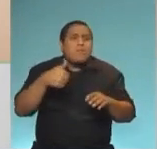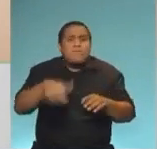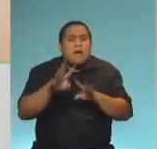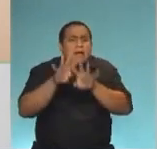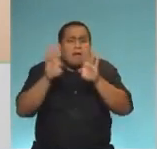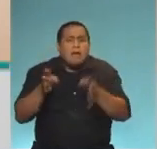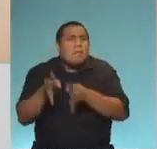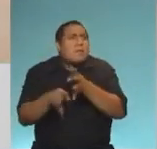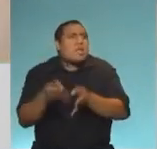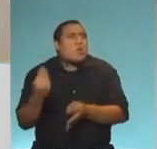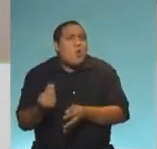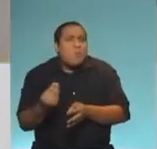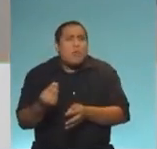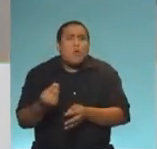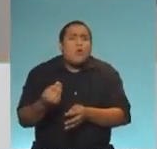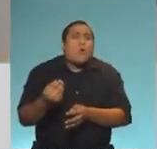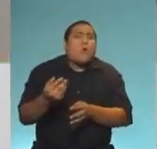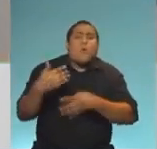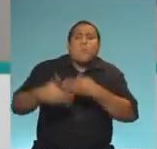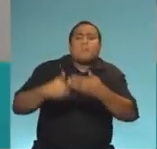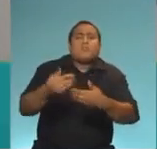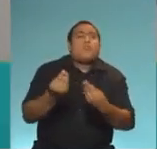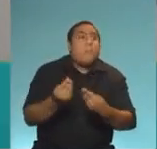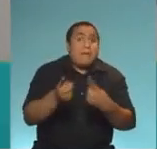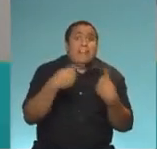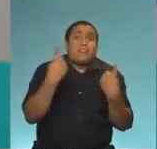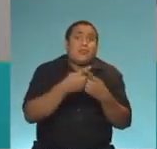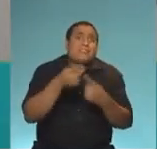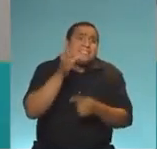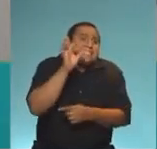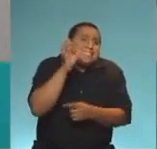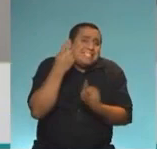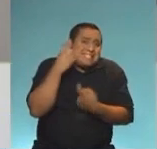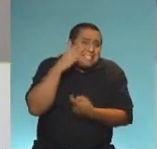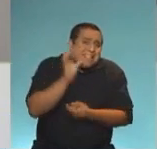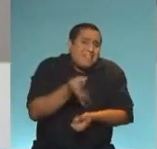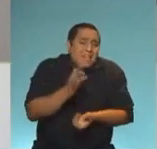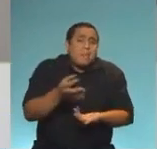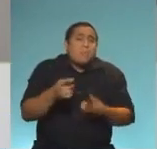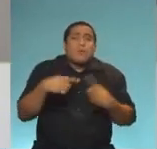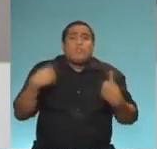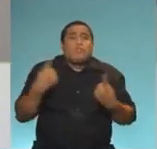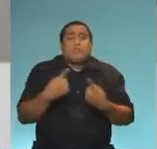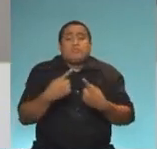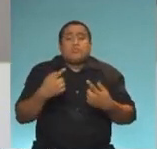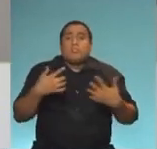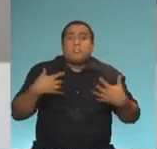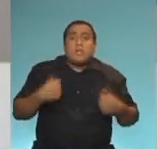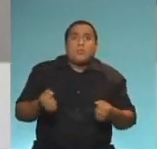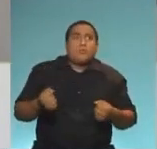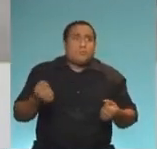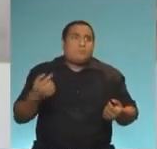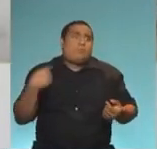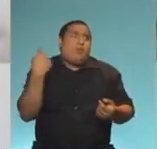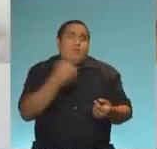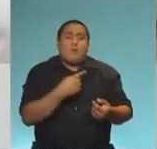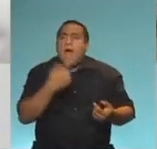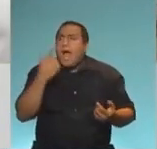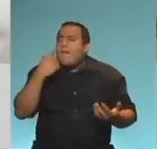contar para qué va a servir y cómo son los procesos, para que todos lo sepamos, porque en definitiva tiene que ver justamente con la salud de todos los argentinos,